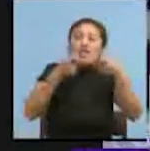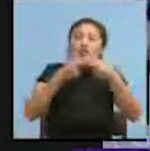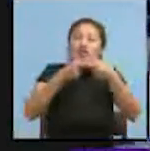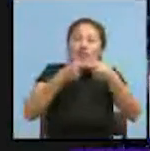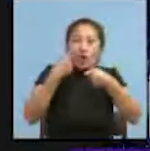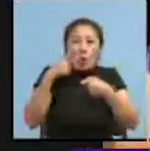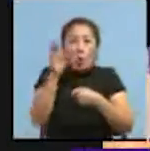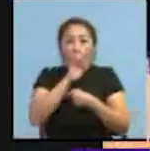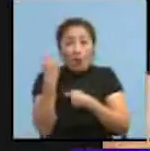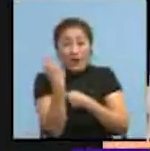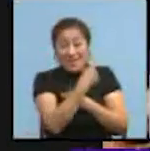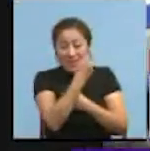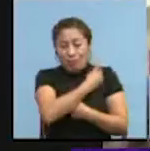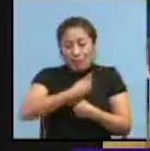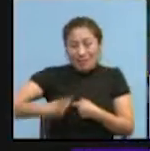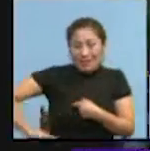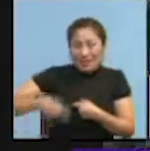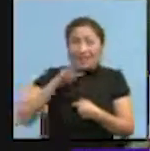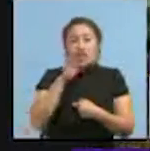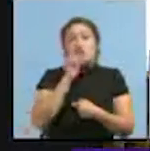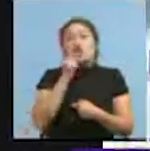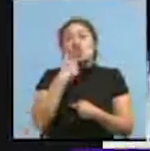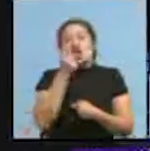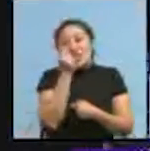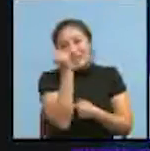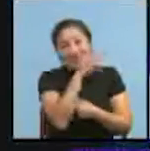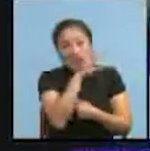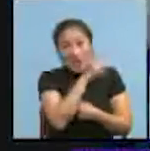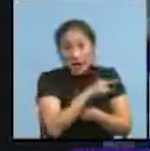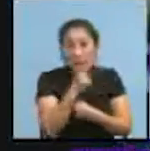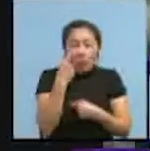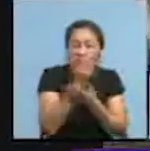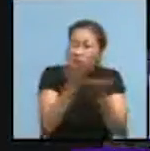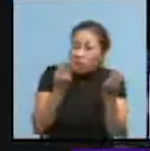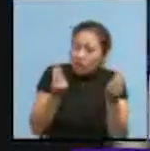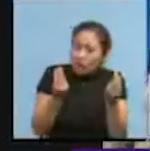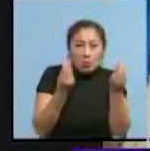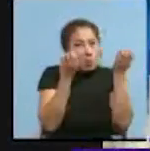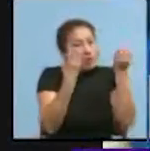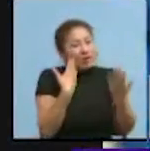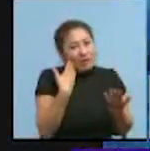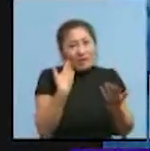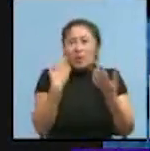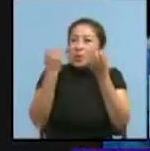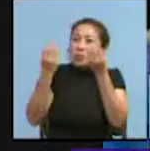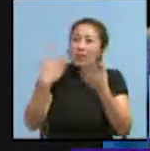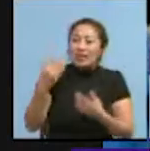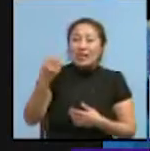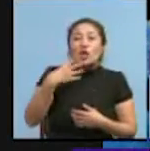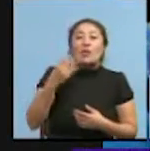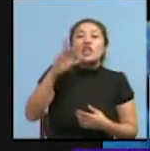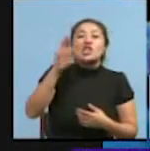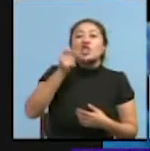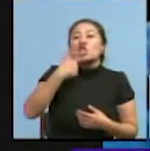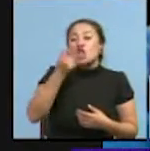Estamos con Rosa Gutiérrez, que es la presidenta. A ver, Rosa, contanos qué están mostrando en esta exposición. Buenas tardes. Hola, buenas tardes. Me llamo Rosa Gutiérrez,